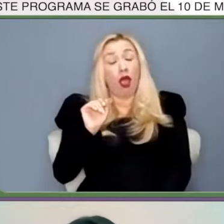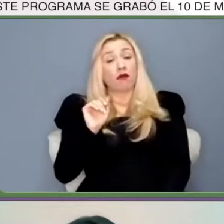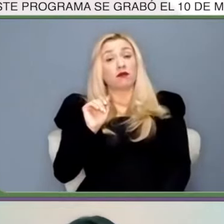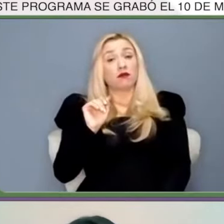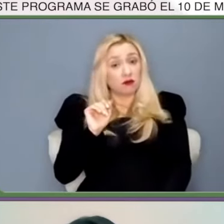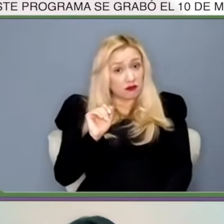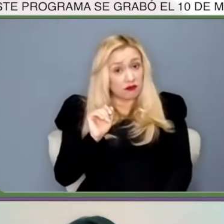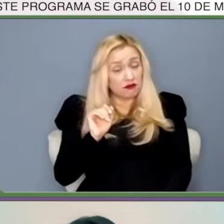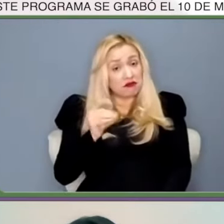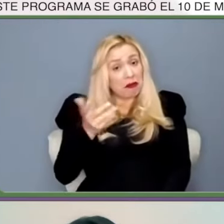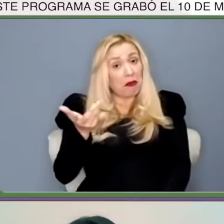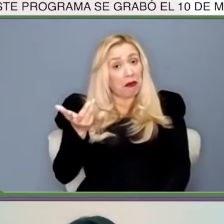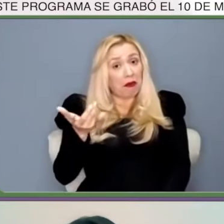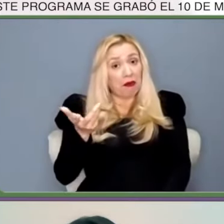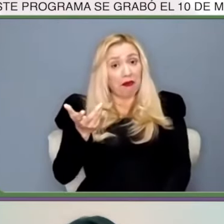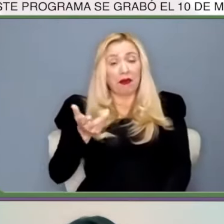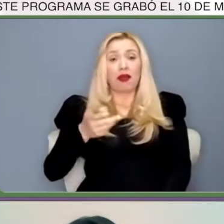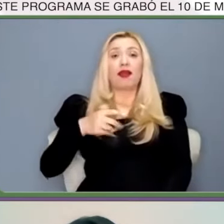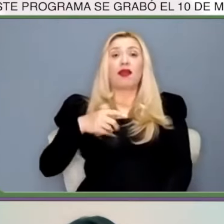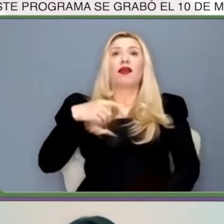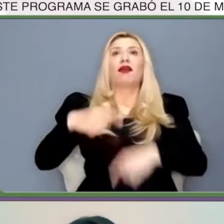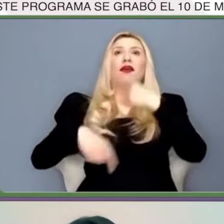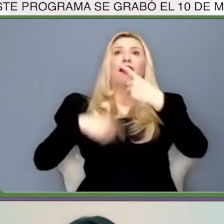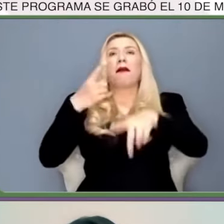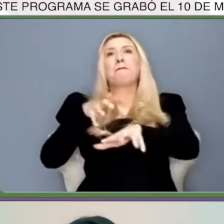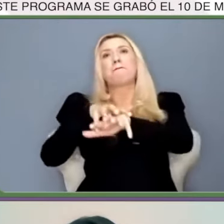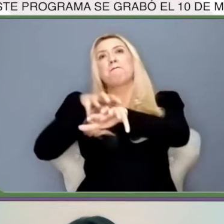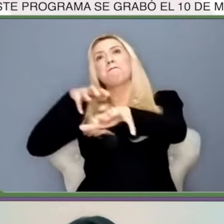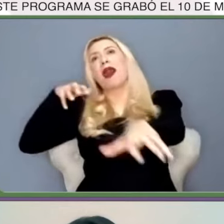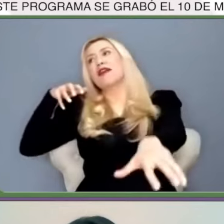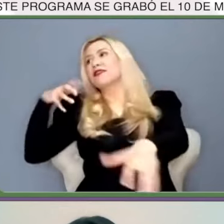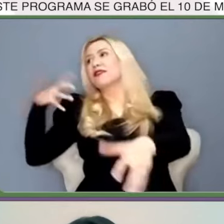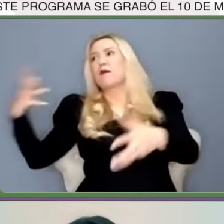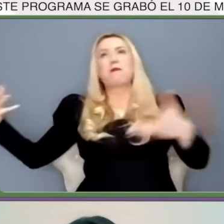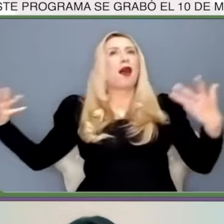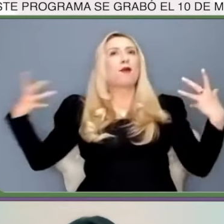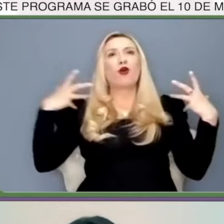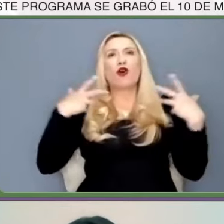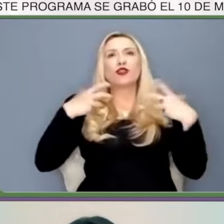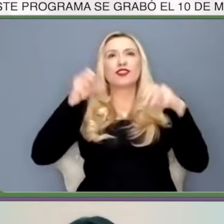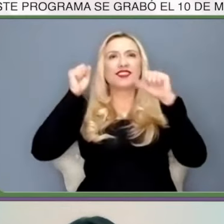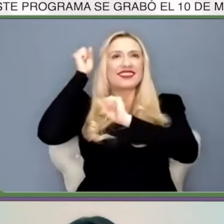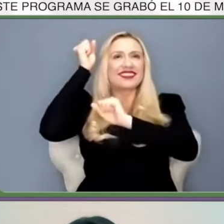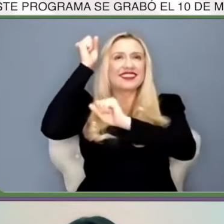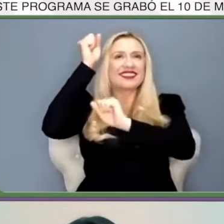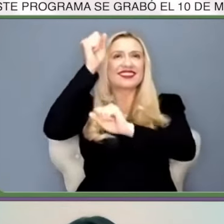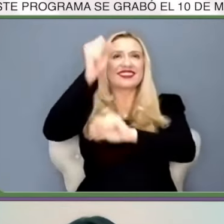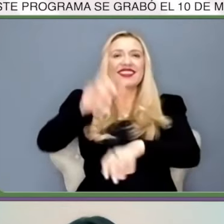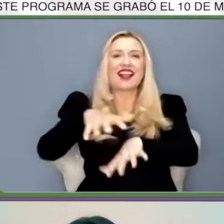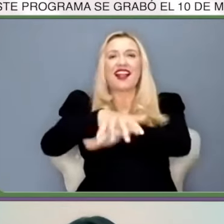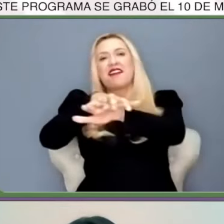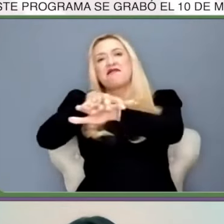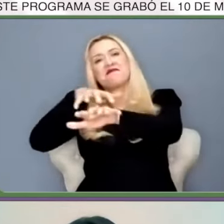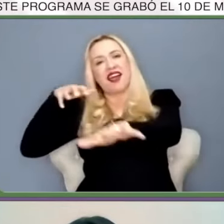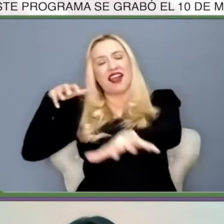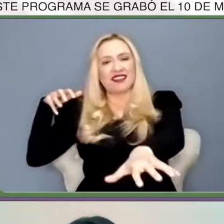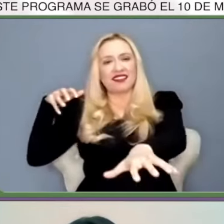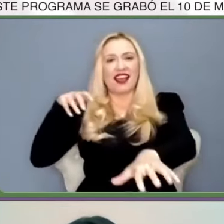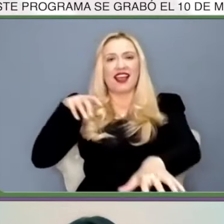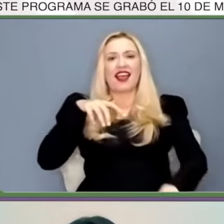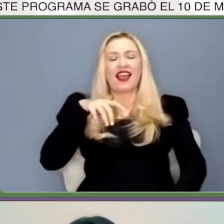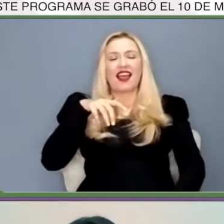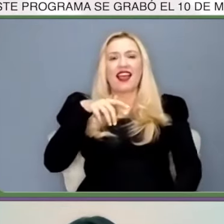ya para el año en el que sí haya una marcha nos vamos a ir a festejar y vamos a ir todos a la marcha